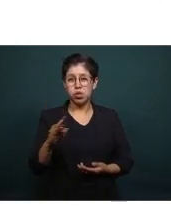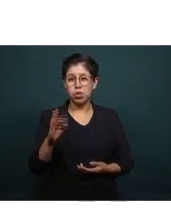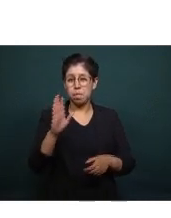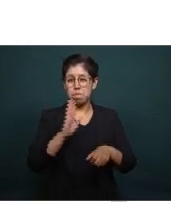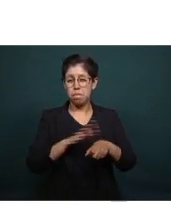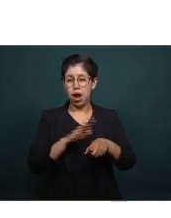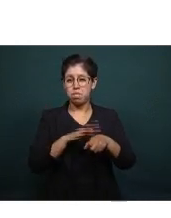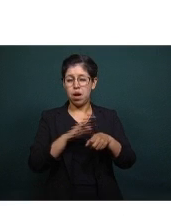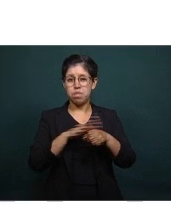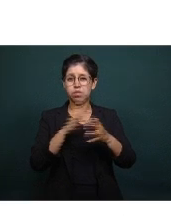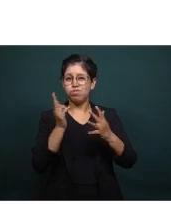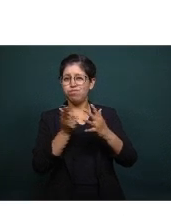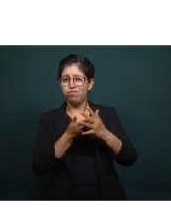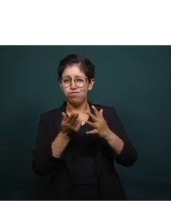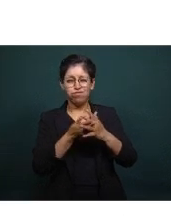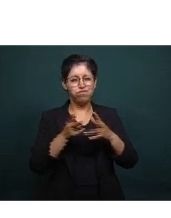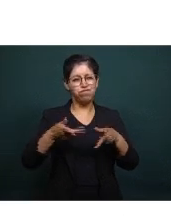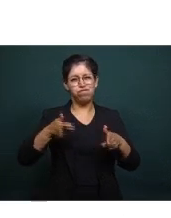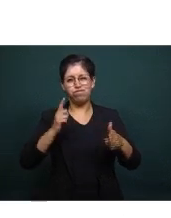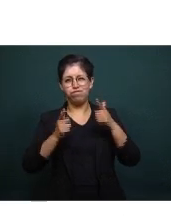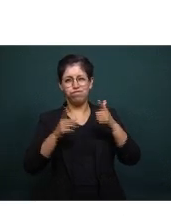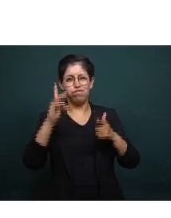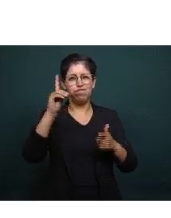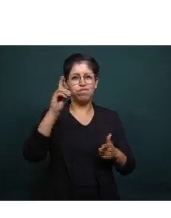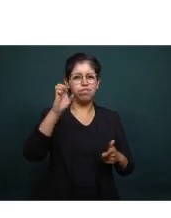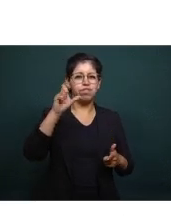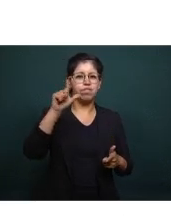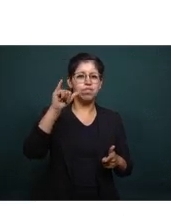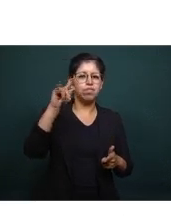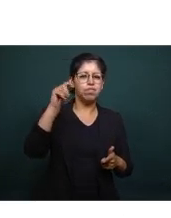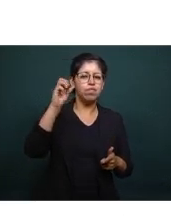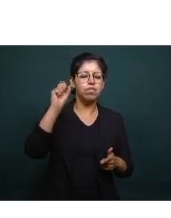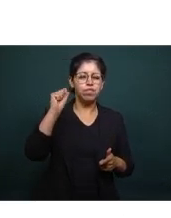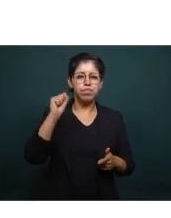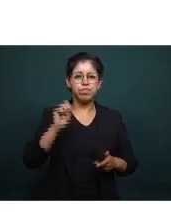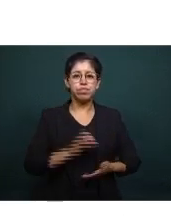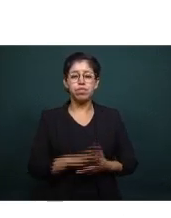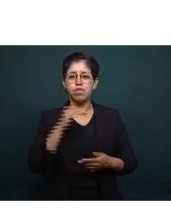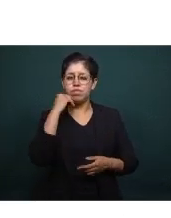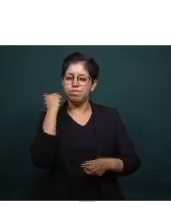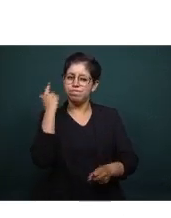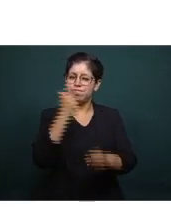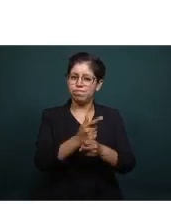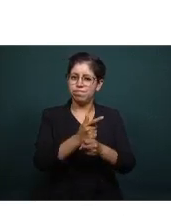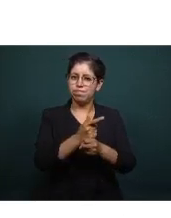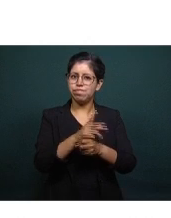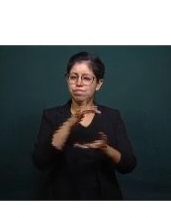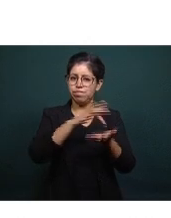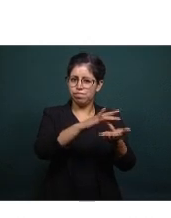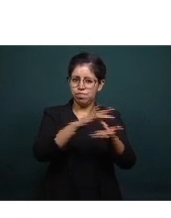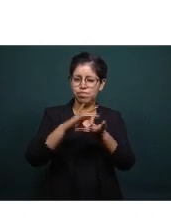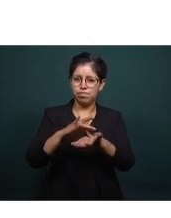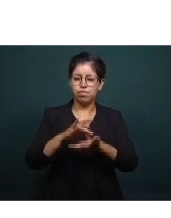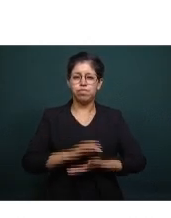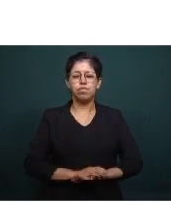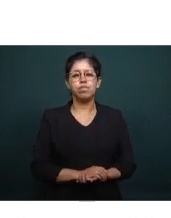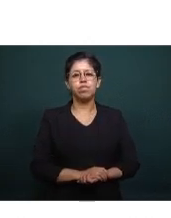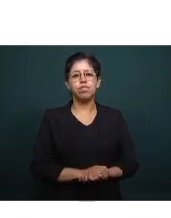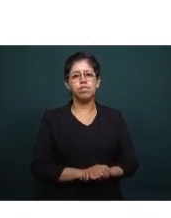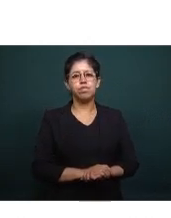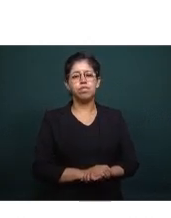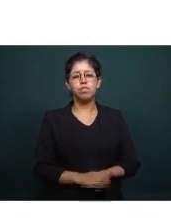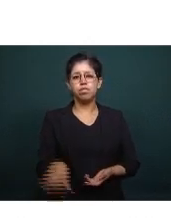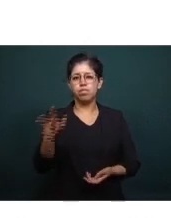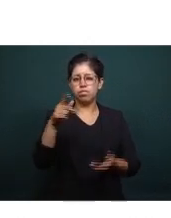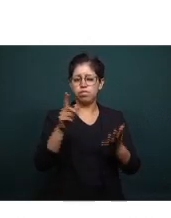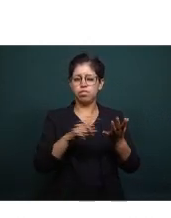teniendo la mayor atención y focalización en este momento para poder atender estos hechos. Y en el punto número